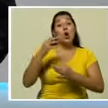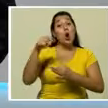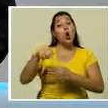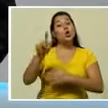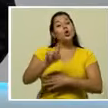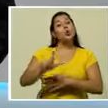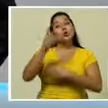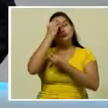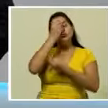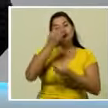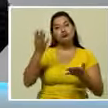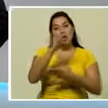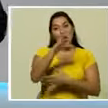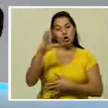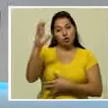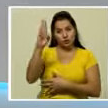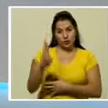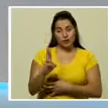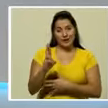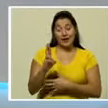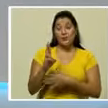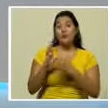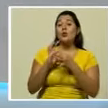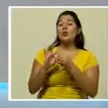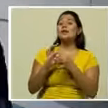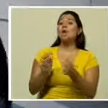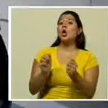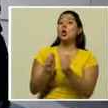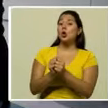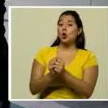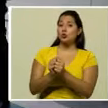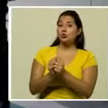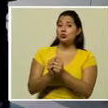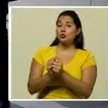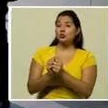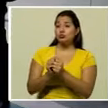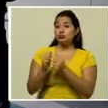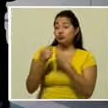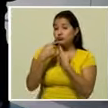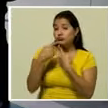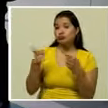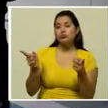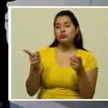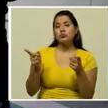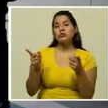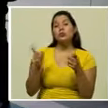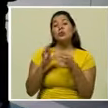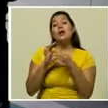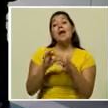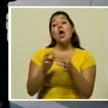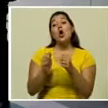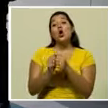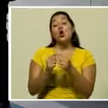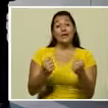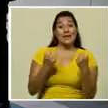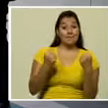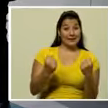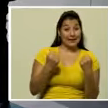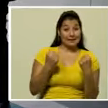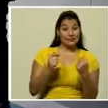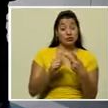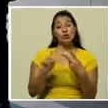nuestro país, don Ernesto, de lo que respecta a las indicaciones que se tienen tanto para los gimnasios